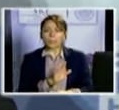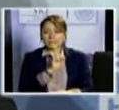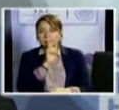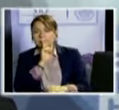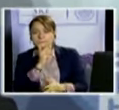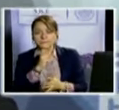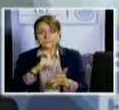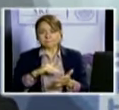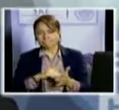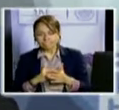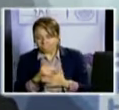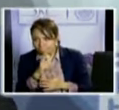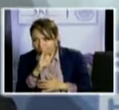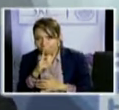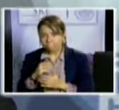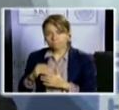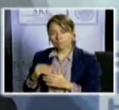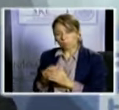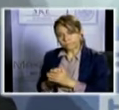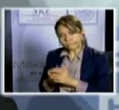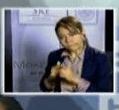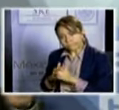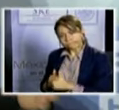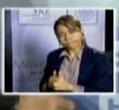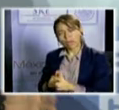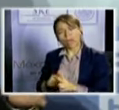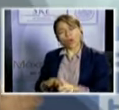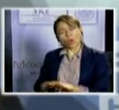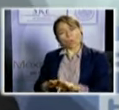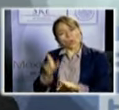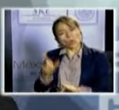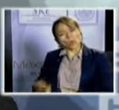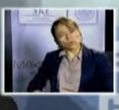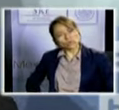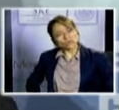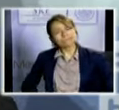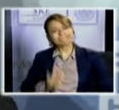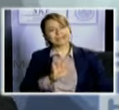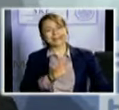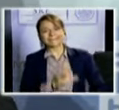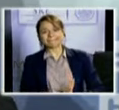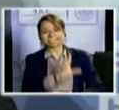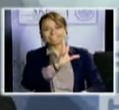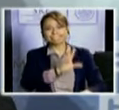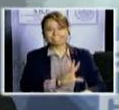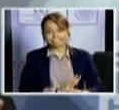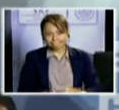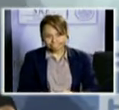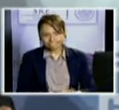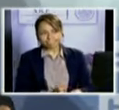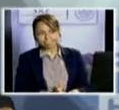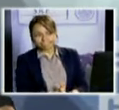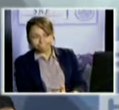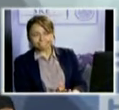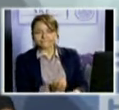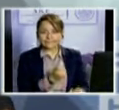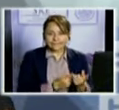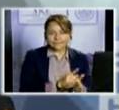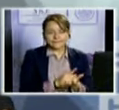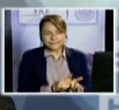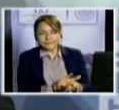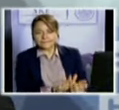evidentemente el nivel de tolerancia que están teniendo para permitir actividades legales, habría al menos que